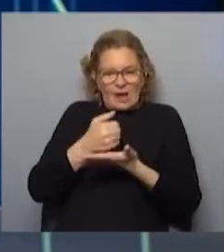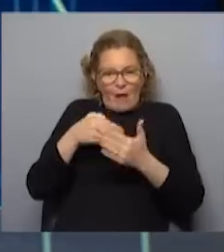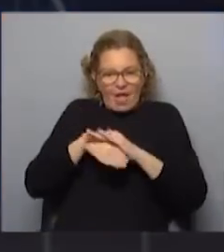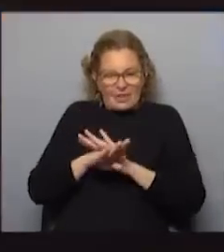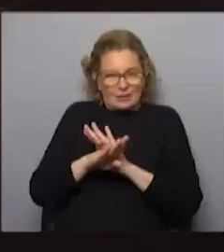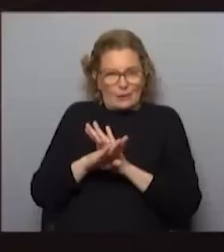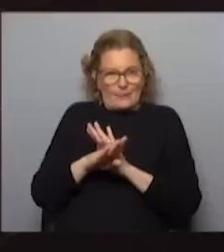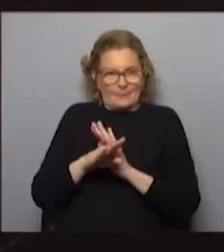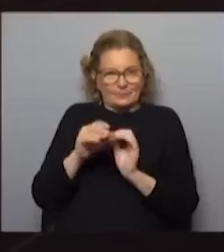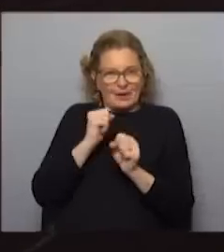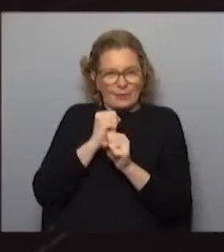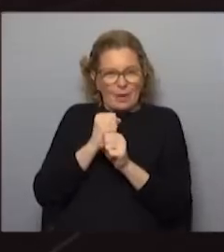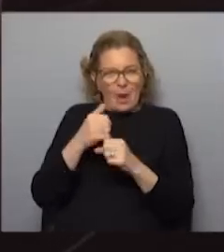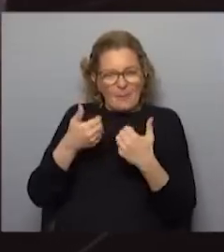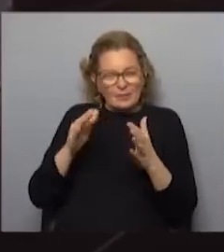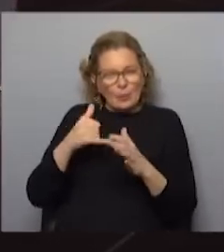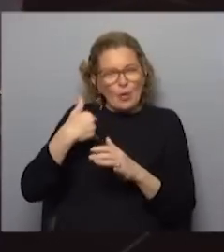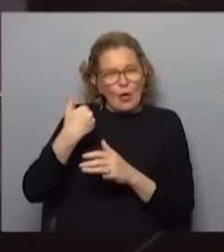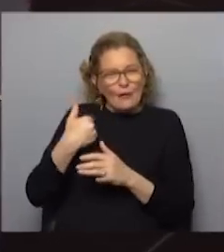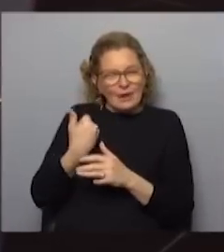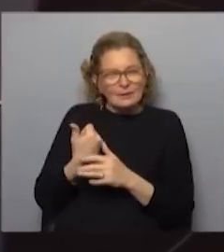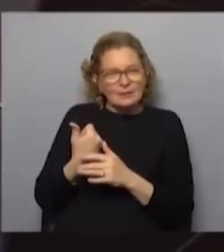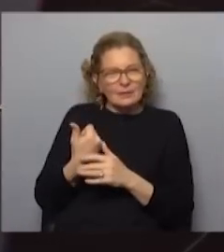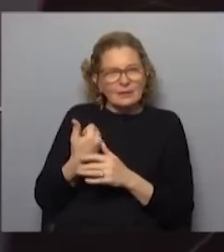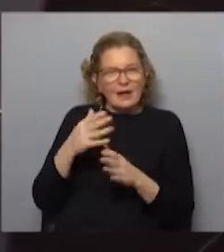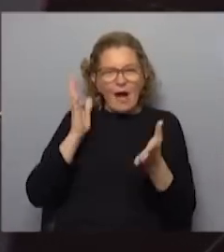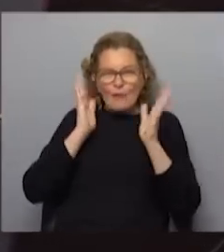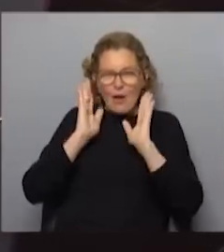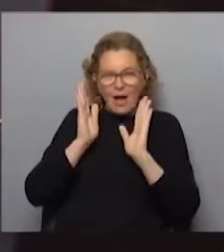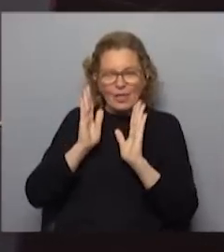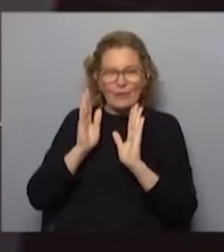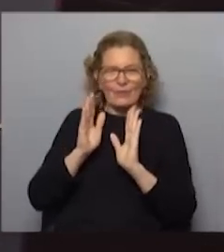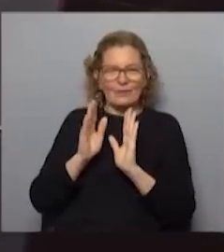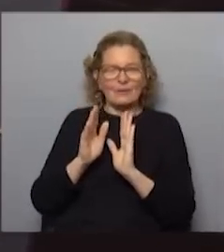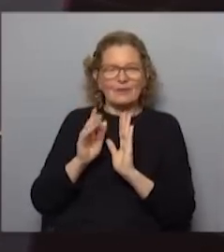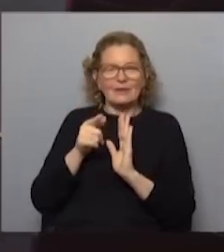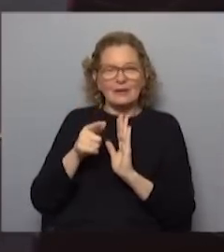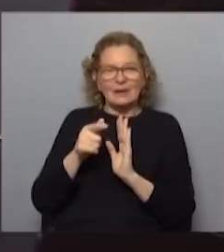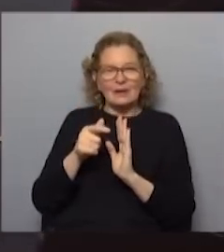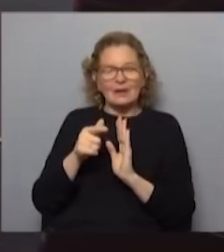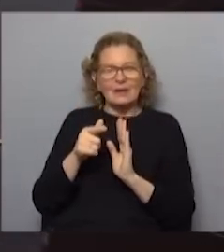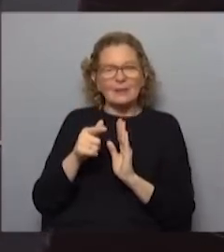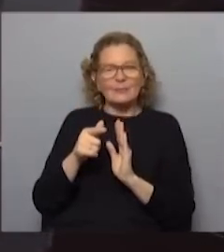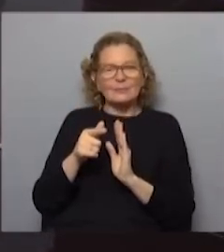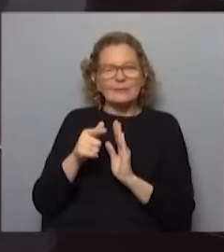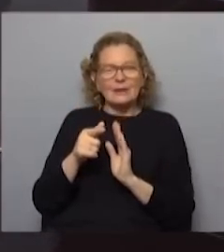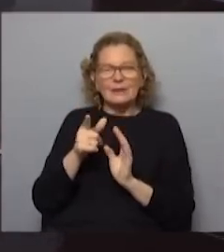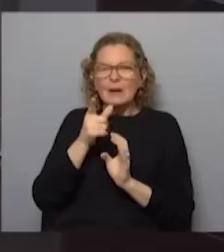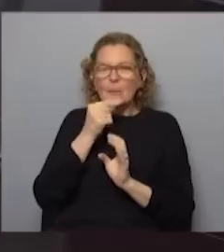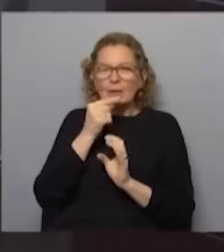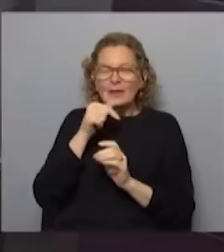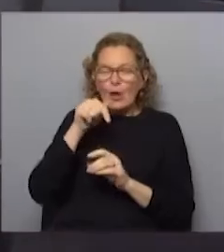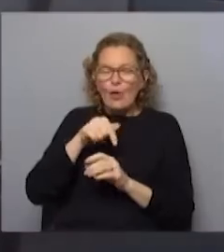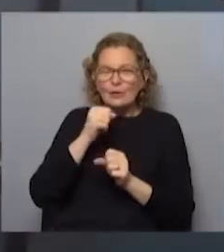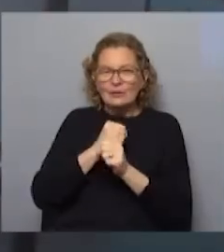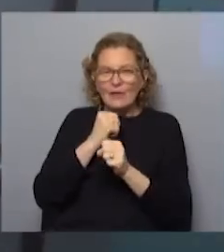que comenzó muy joven que es abogado que es instructor de la policía hoy